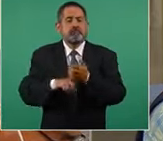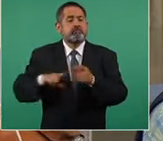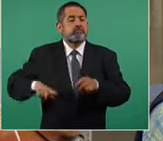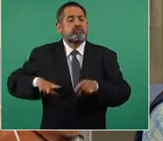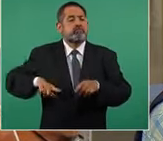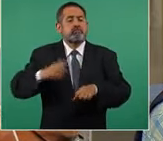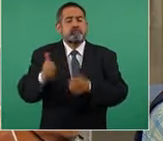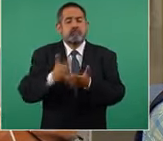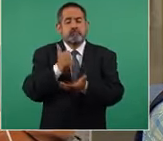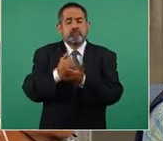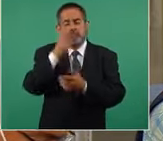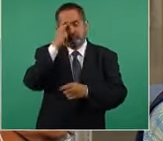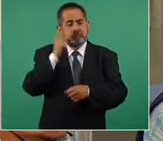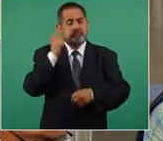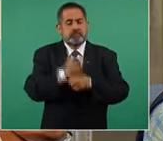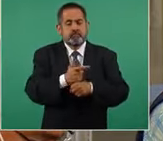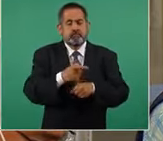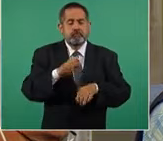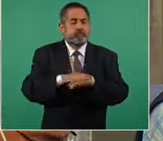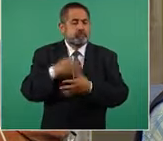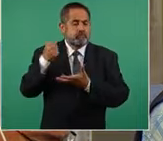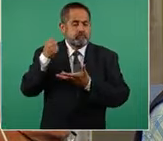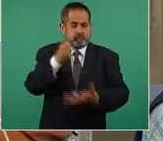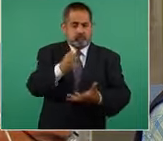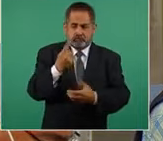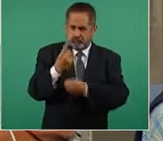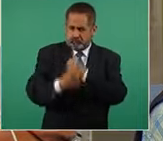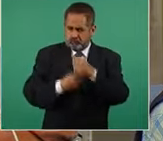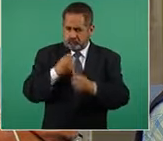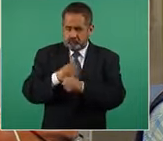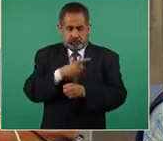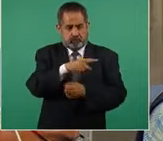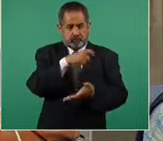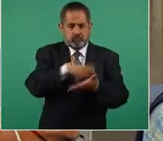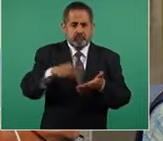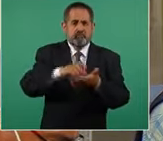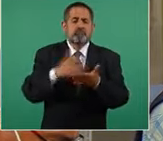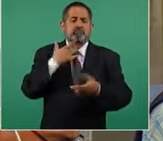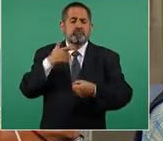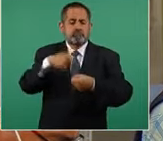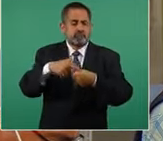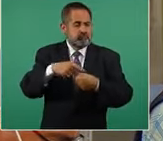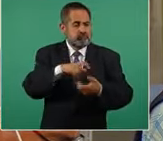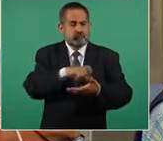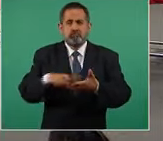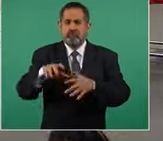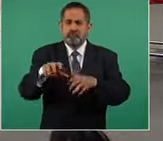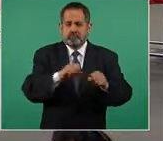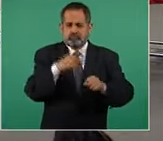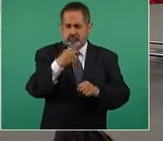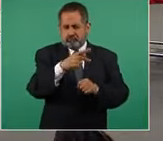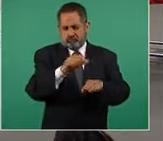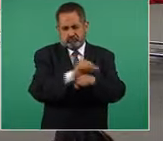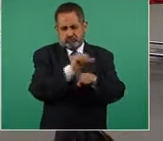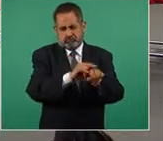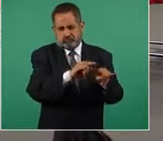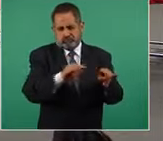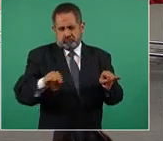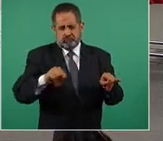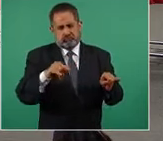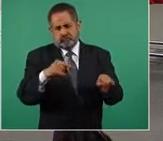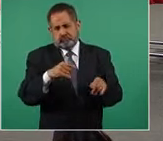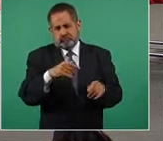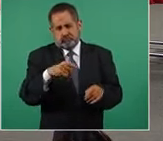Ciudad de México, que tiene un presupuesto anual para la adquisición de gasolina y diésel para su parque vehicular